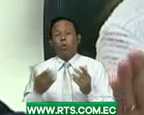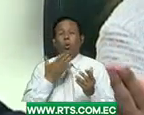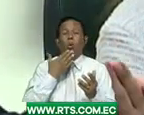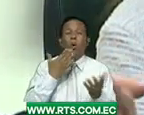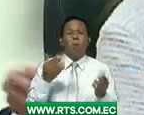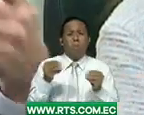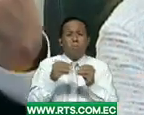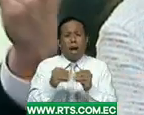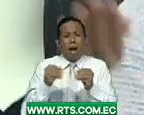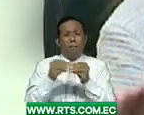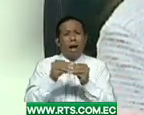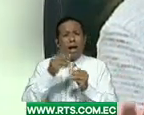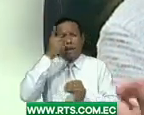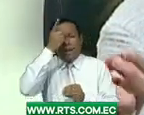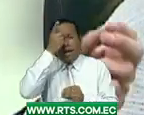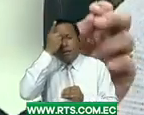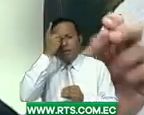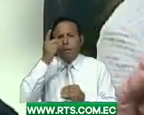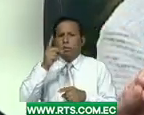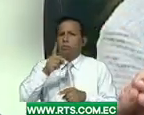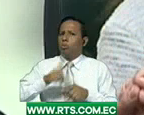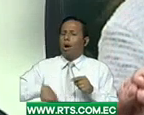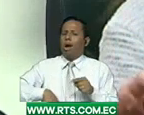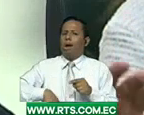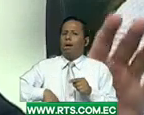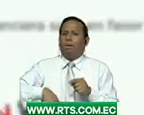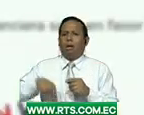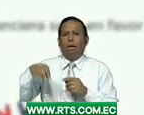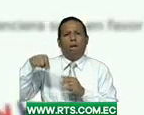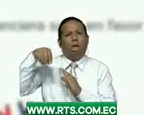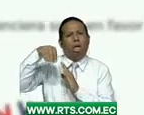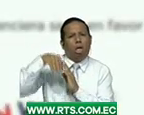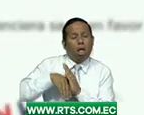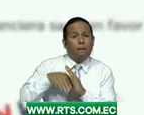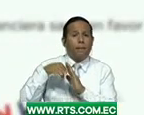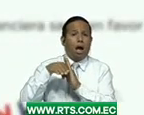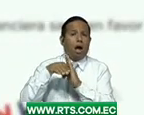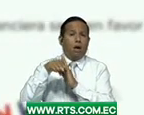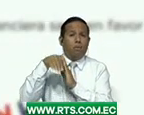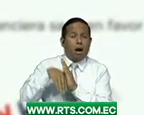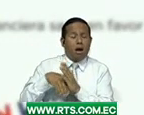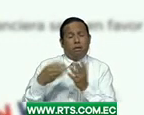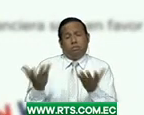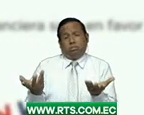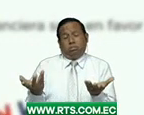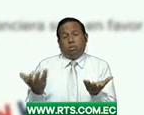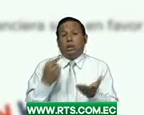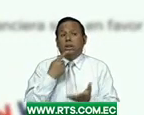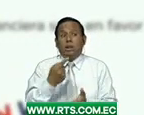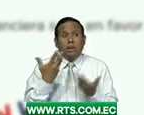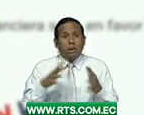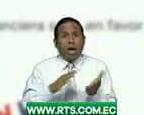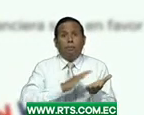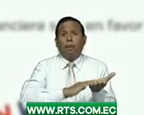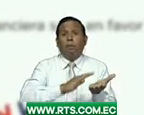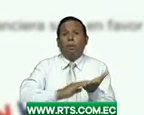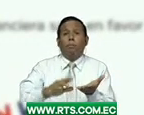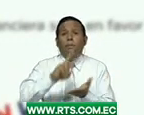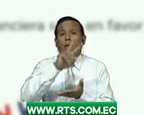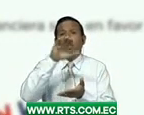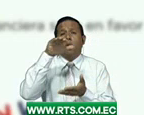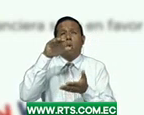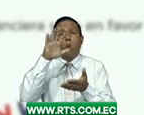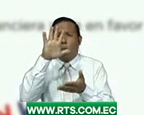sí pone en riesgo el patrimonio del banco. En tal razón se confirma que se ha condonado